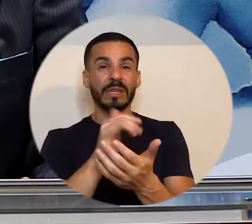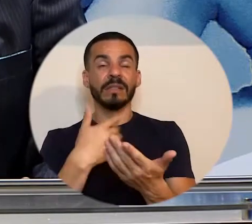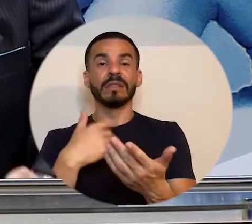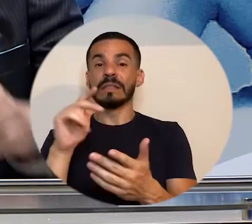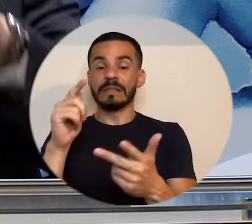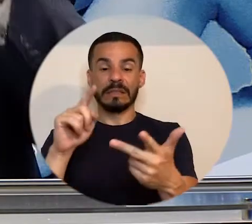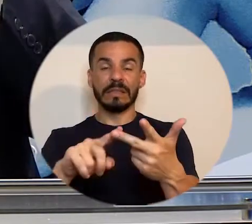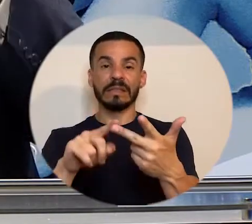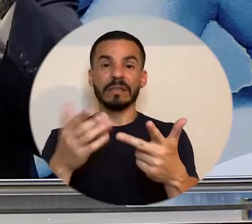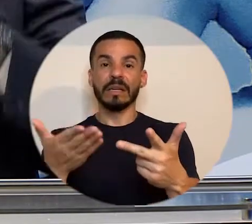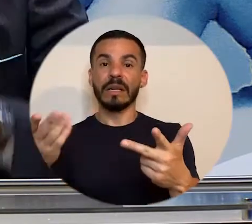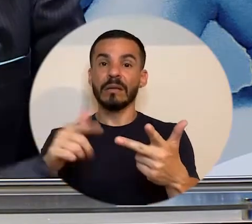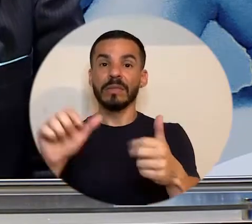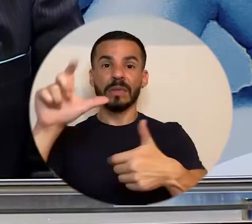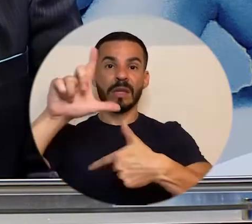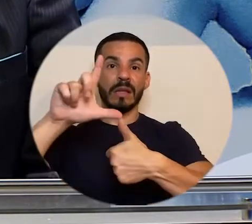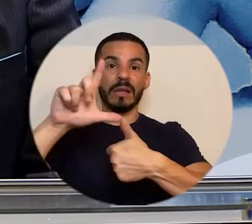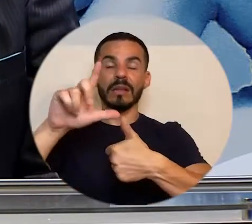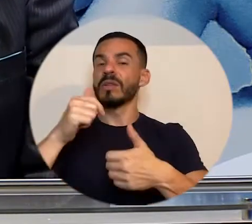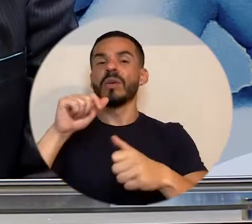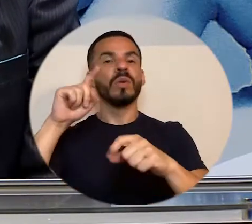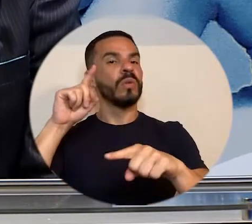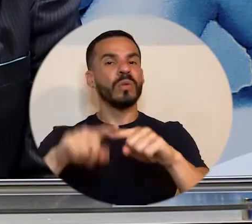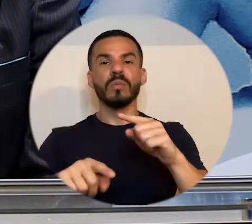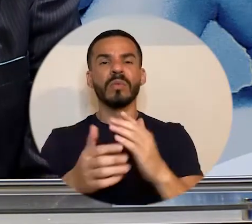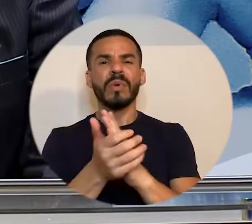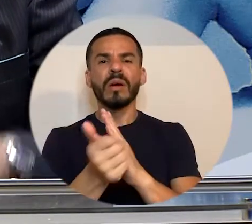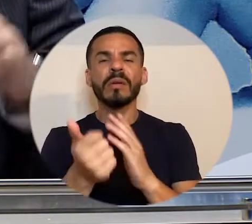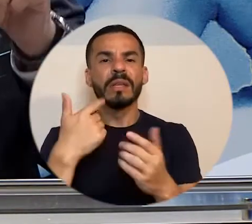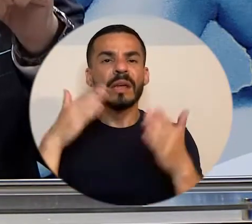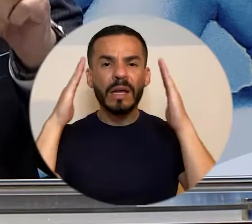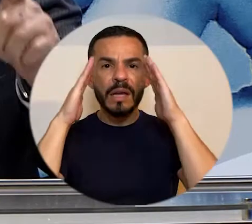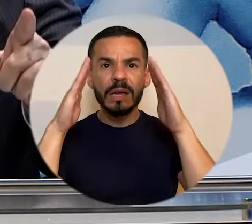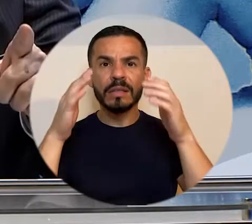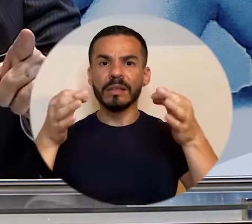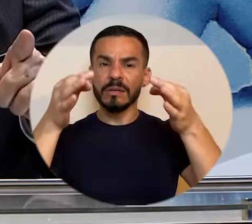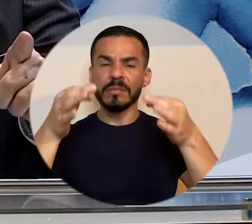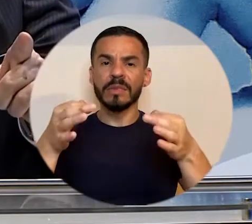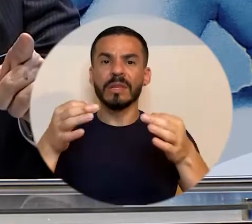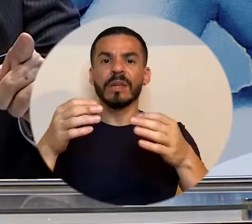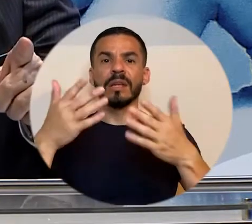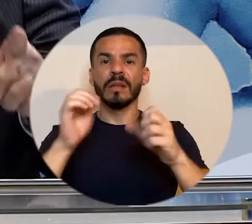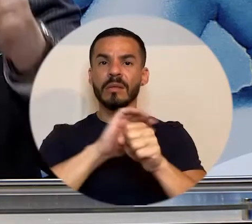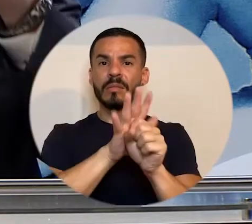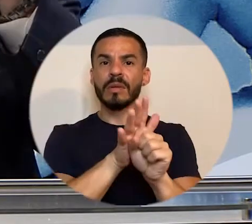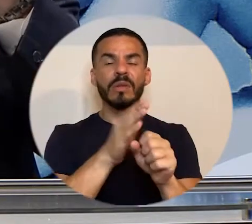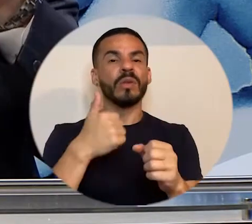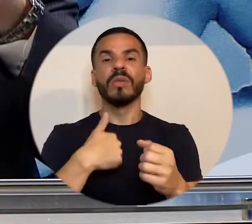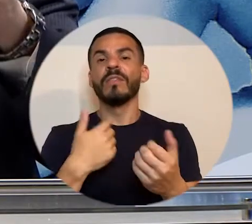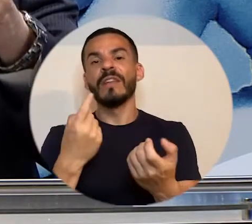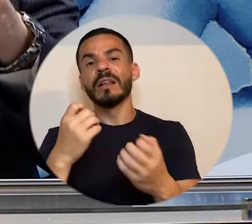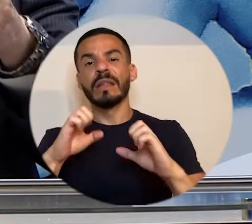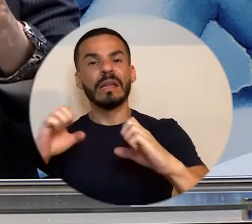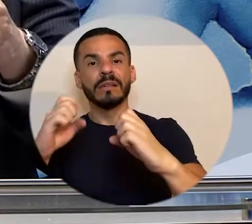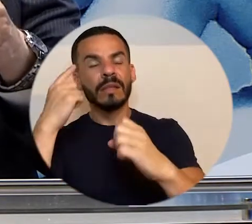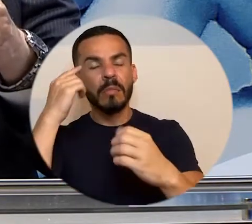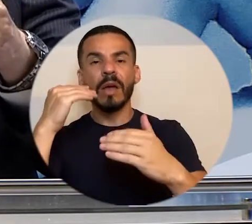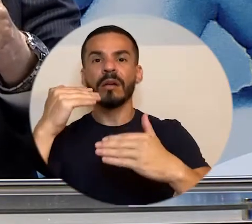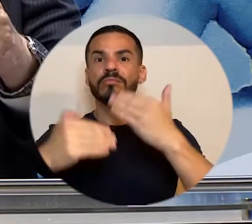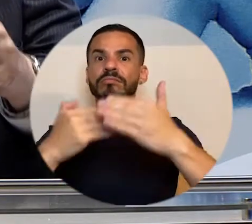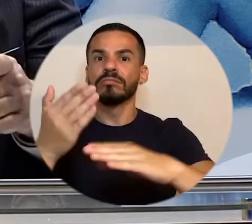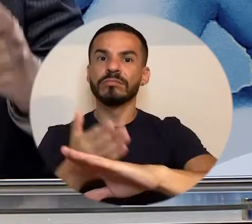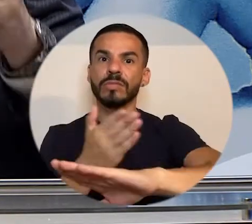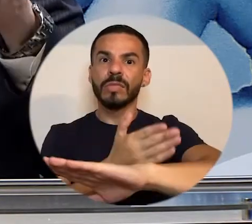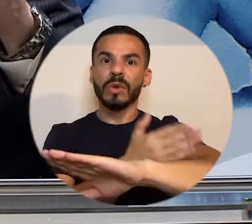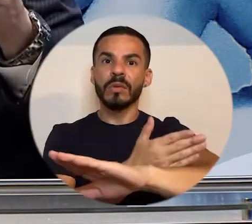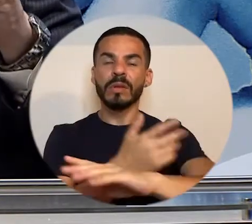par de eso, se da un tercer factor. América Latina no tuvo capacidad de atender adecuadamente la pandemia, pero tampoco tiene estrategias de